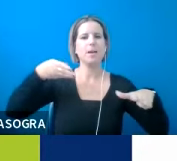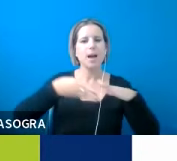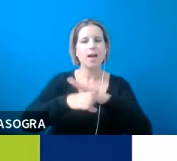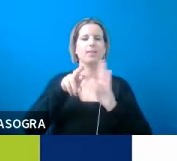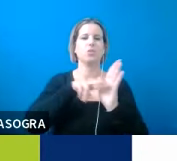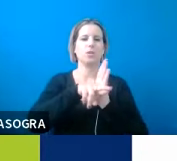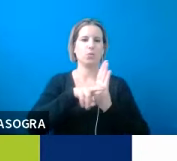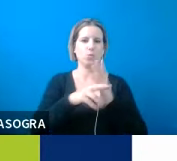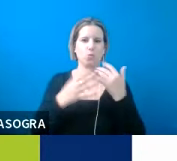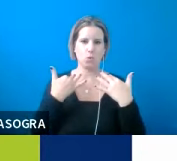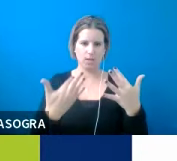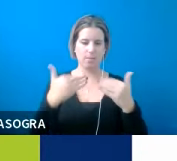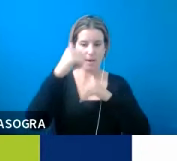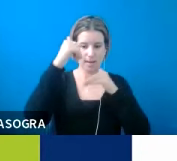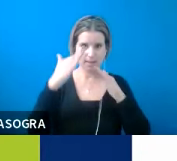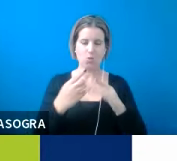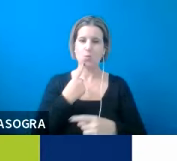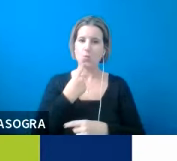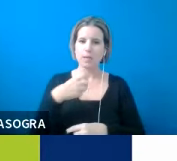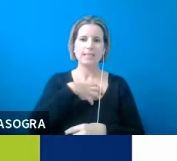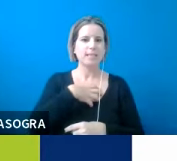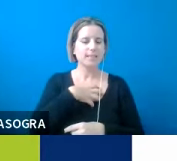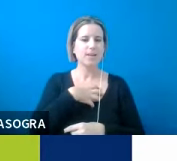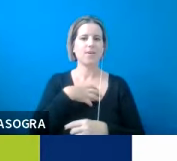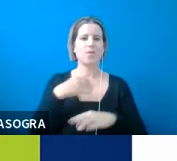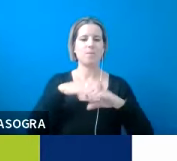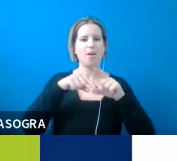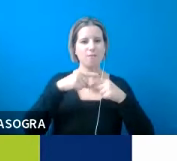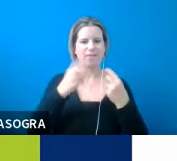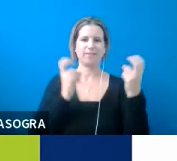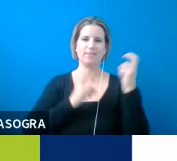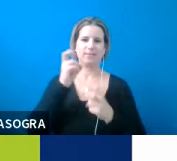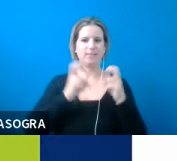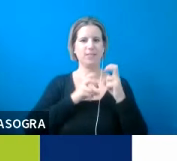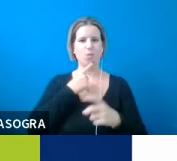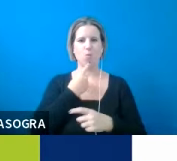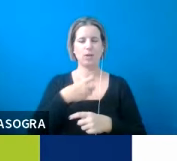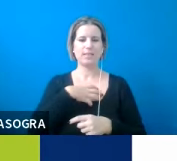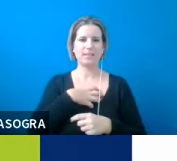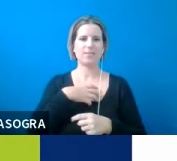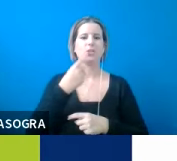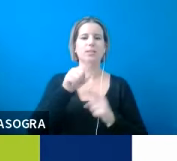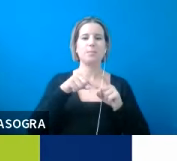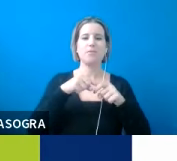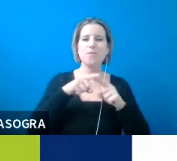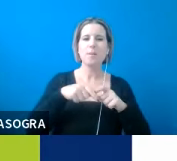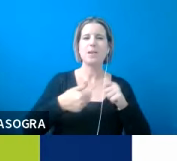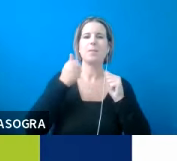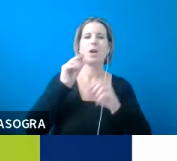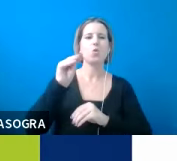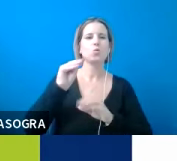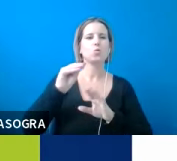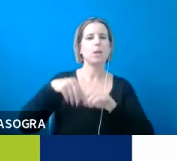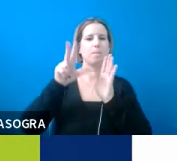de atención temprana cuesta trabajo conseguir que las familias vengan cuesta trabajo que las familias suelen consultar más tarde